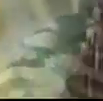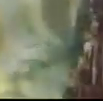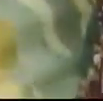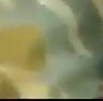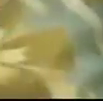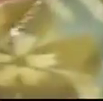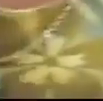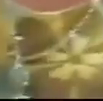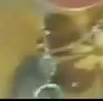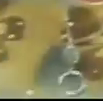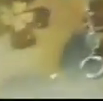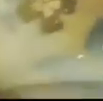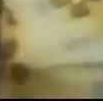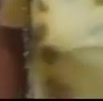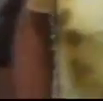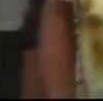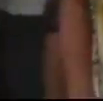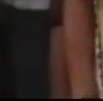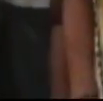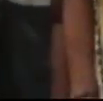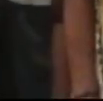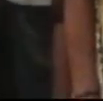Hoy te pregunto, Motubio,